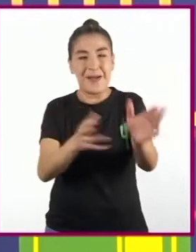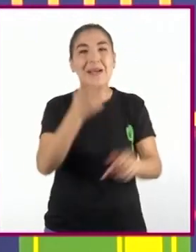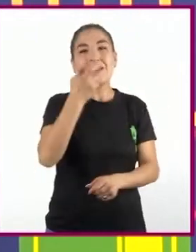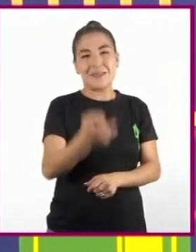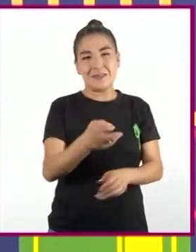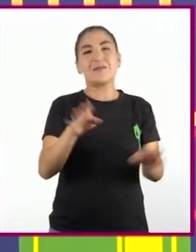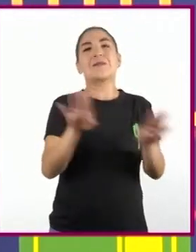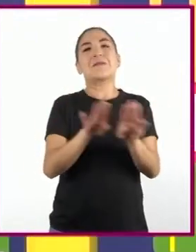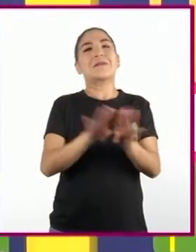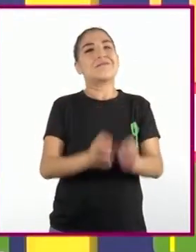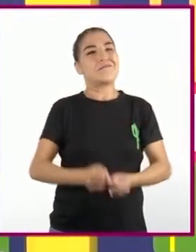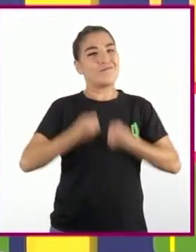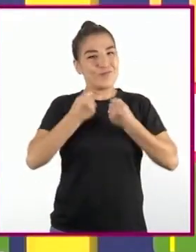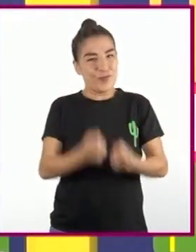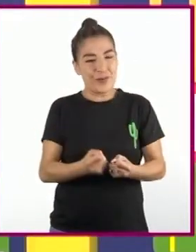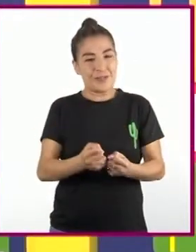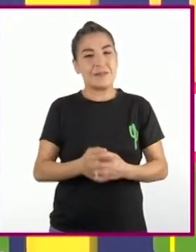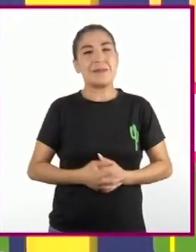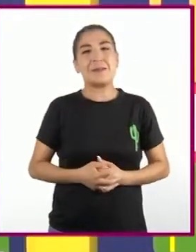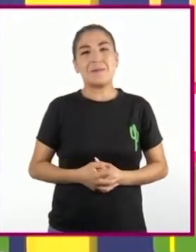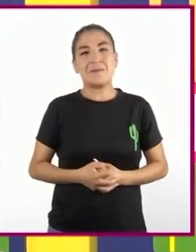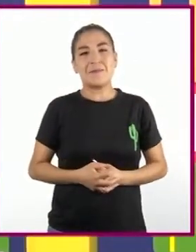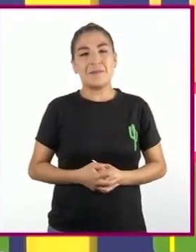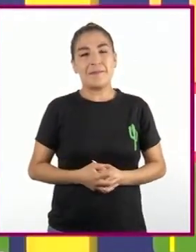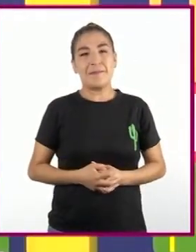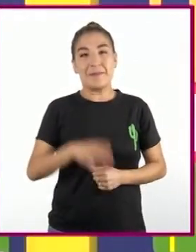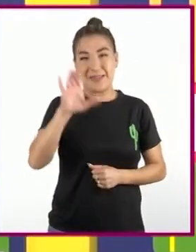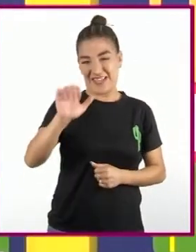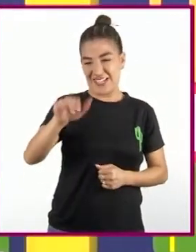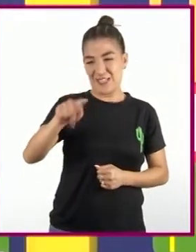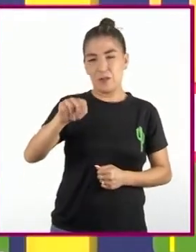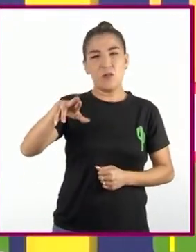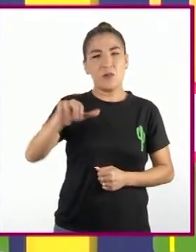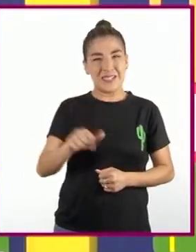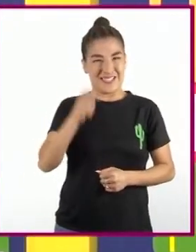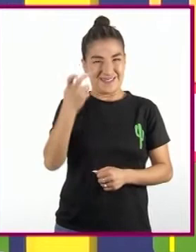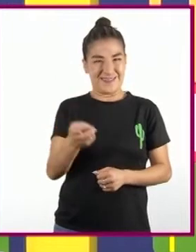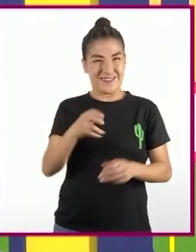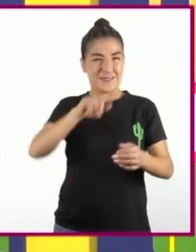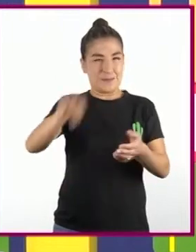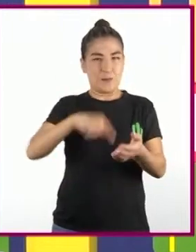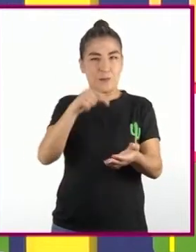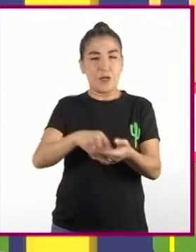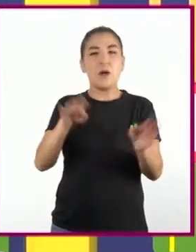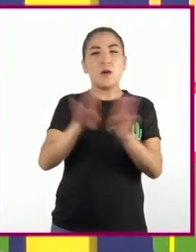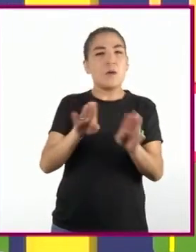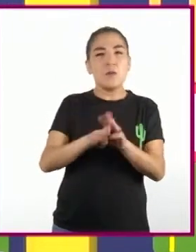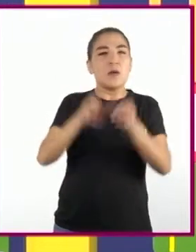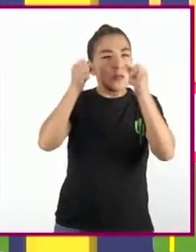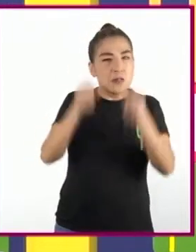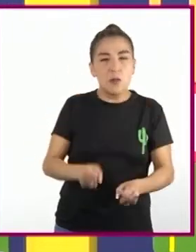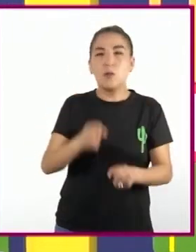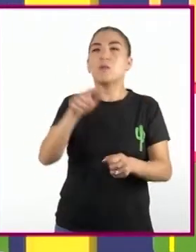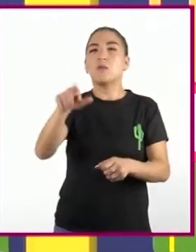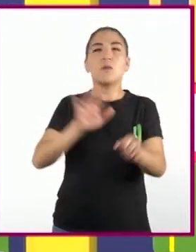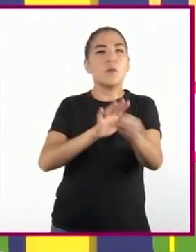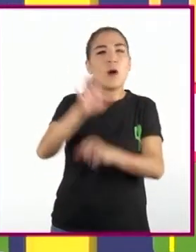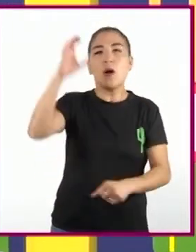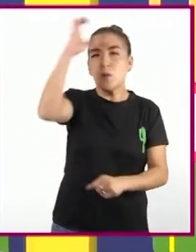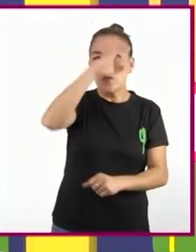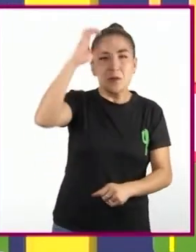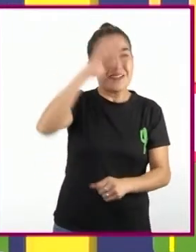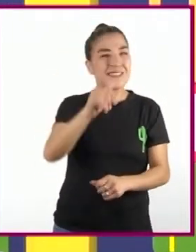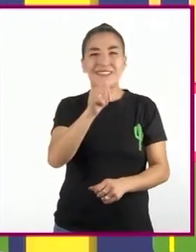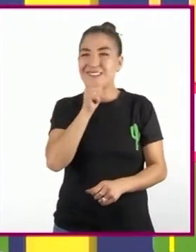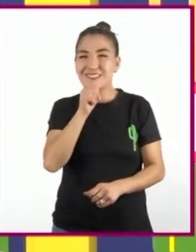de fortaleza. En Cantona no se ha podido definir una filiación cultural clara, es decir, no se sabe